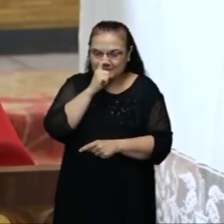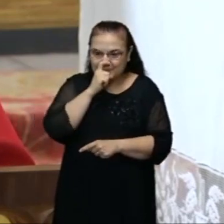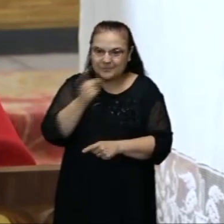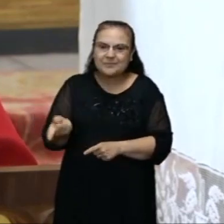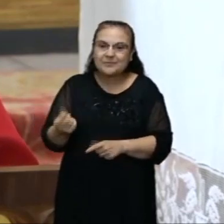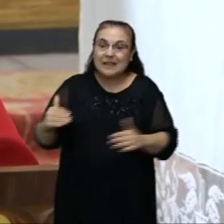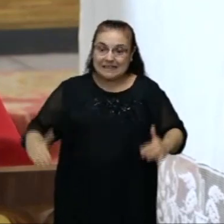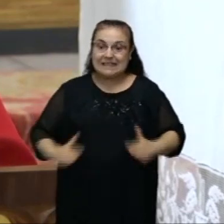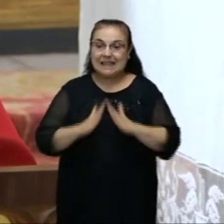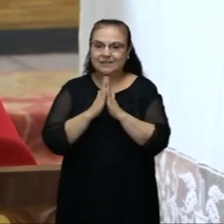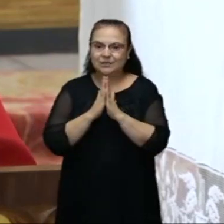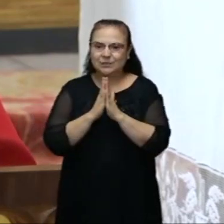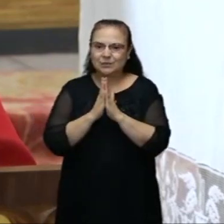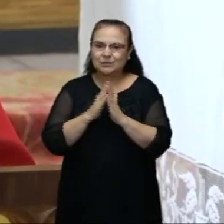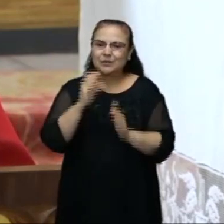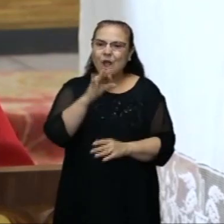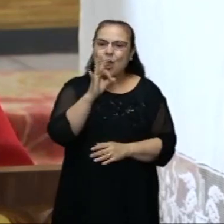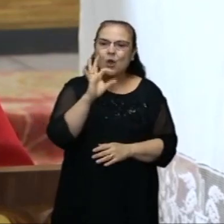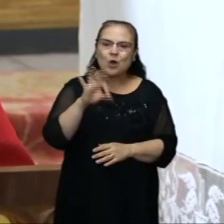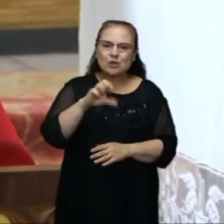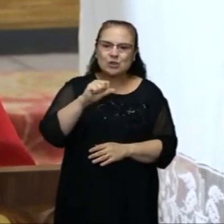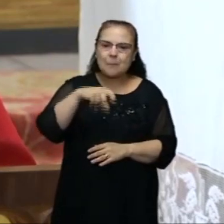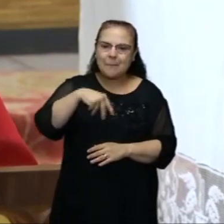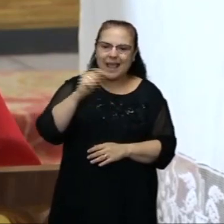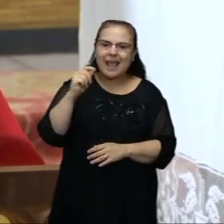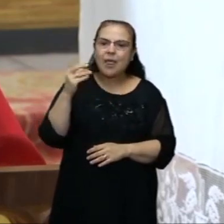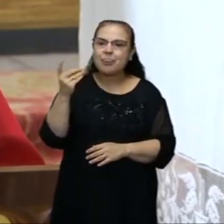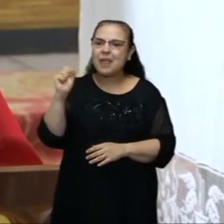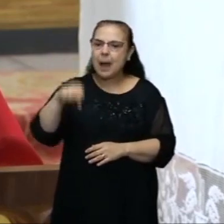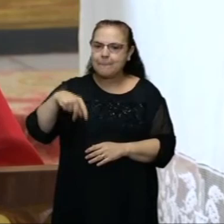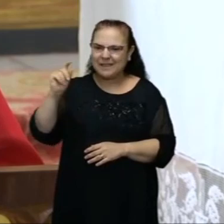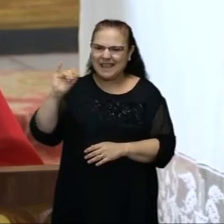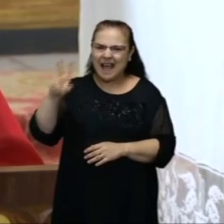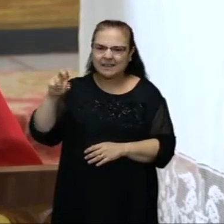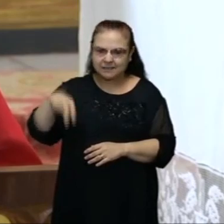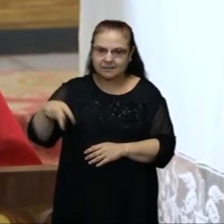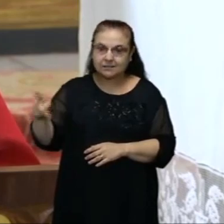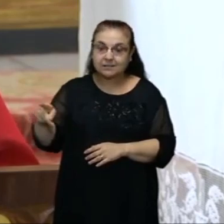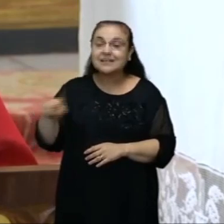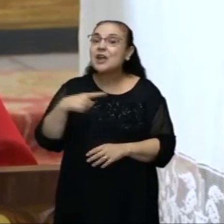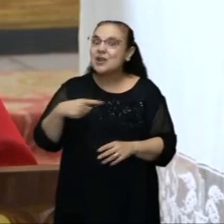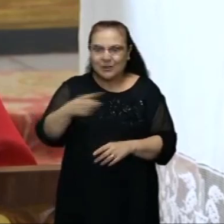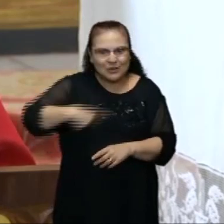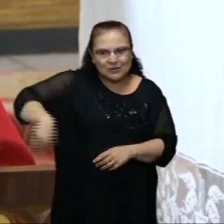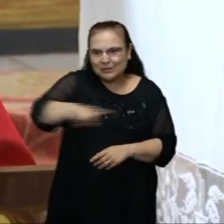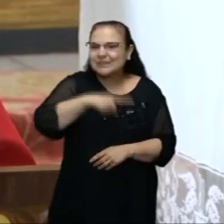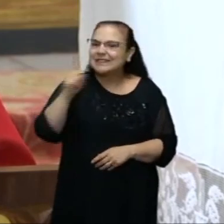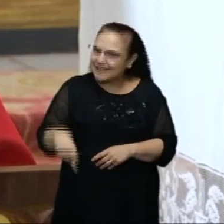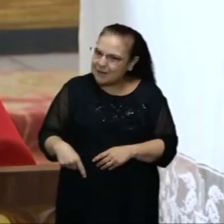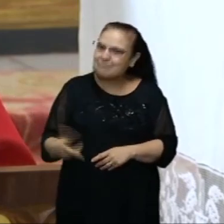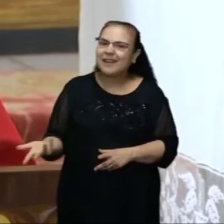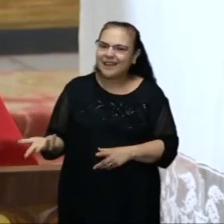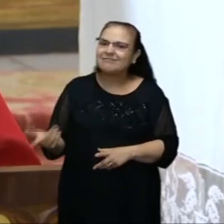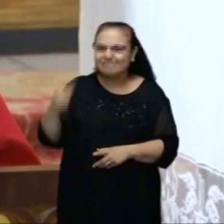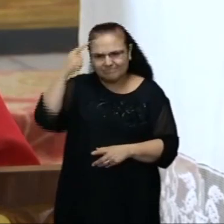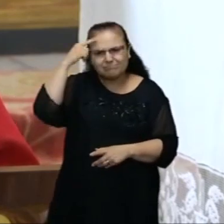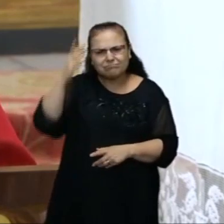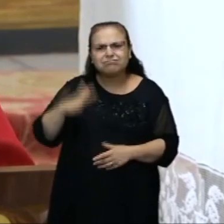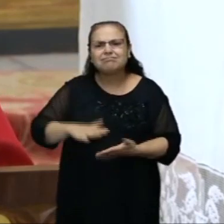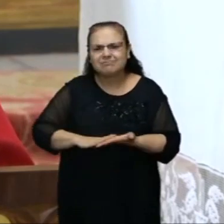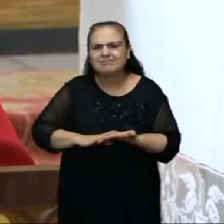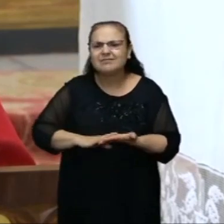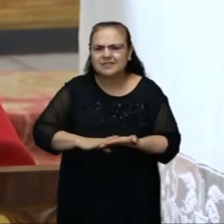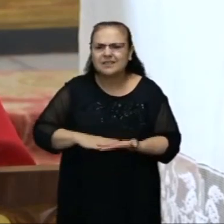recordatorio de los santos Cosme y Damián que nosotros también seamos capaces de